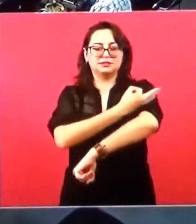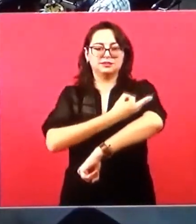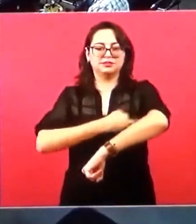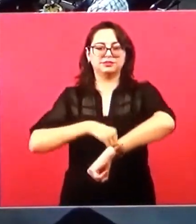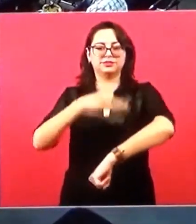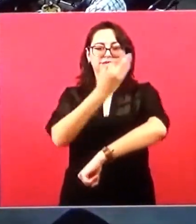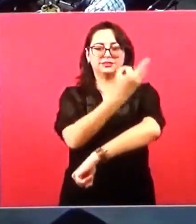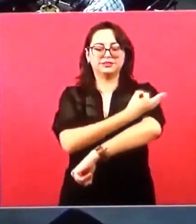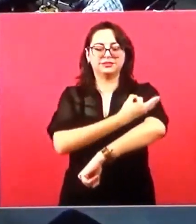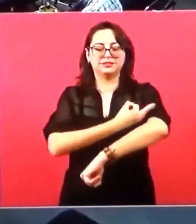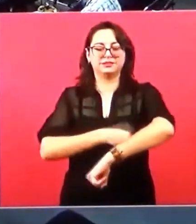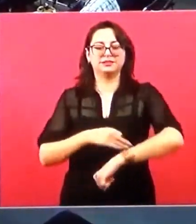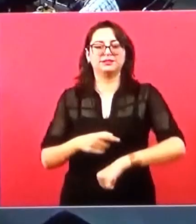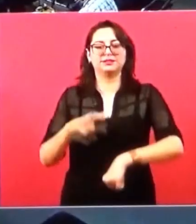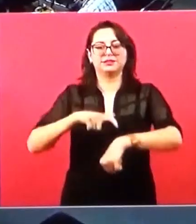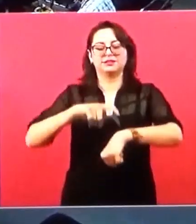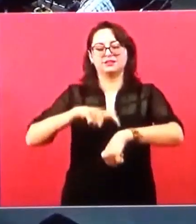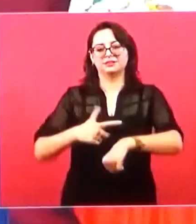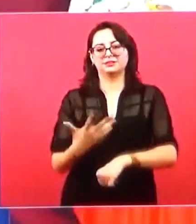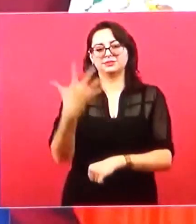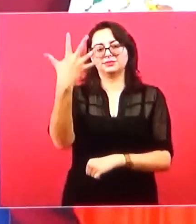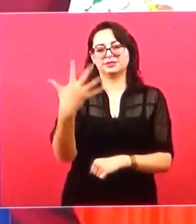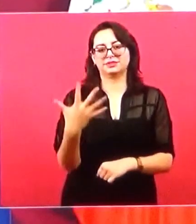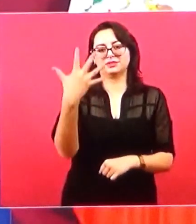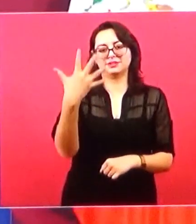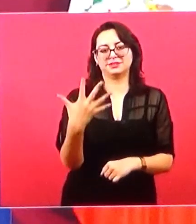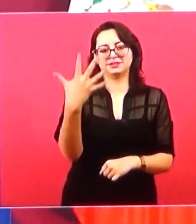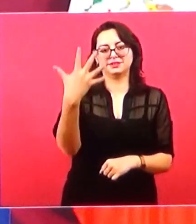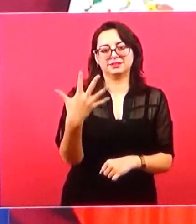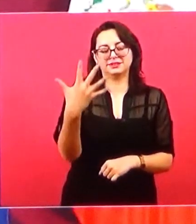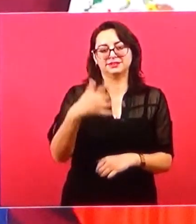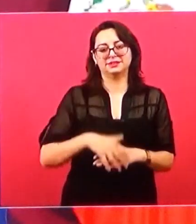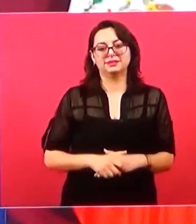Por la tarde, a las 5 de la tarde.